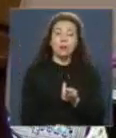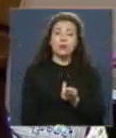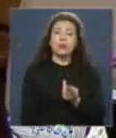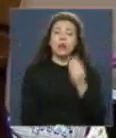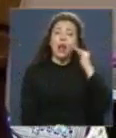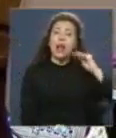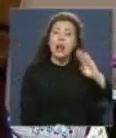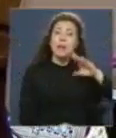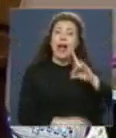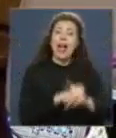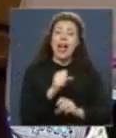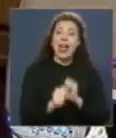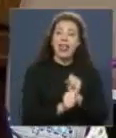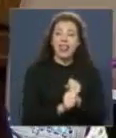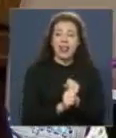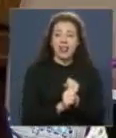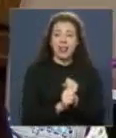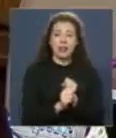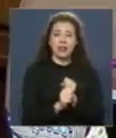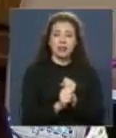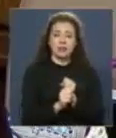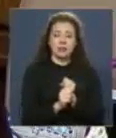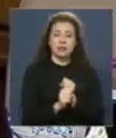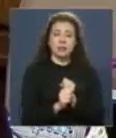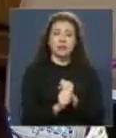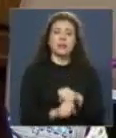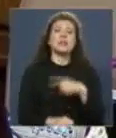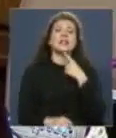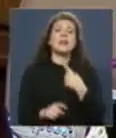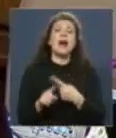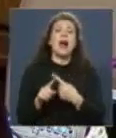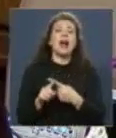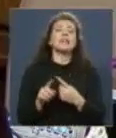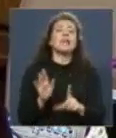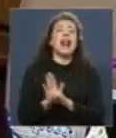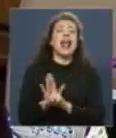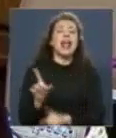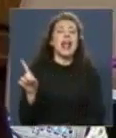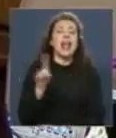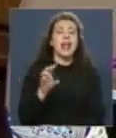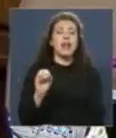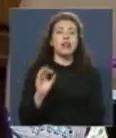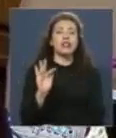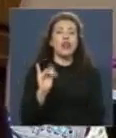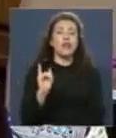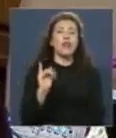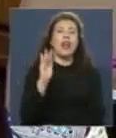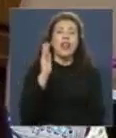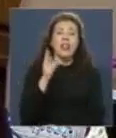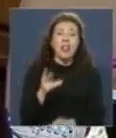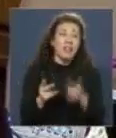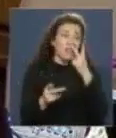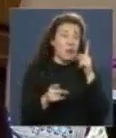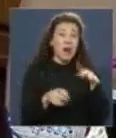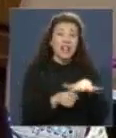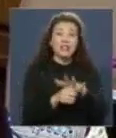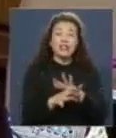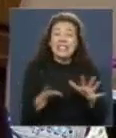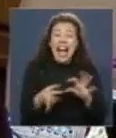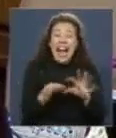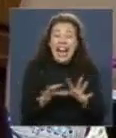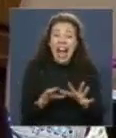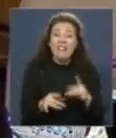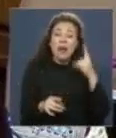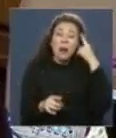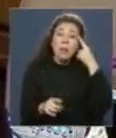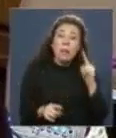menor de edad. Todos hablamos hoy día de la ley Sofi. Tuvo que ocurrir un hecho tan siniestro como aquel